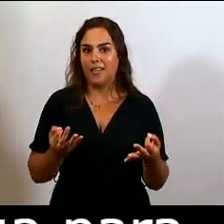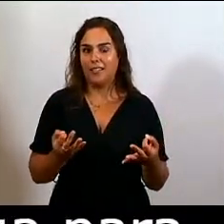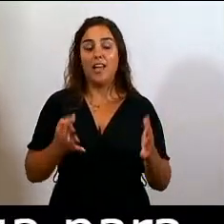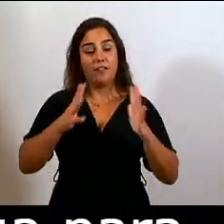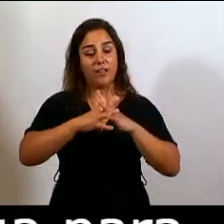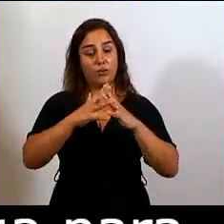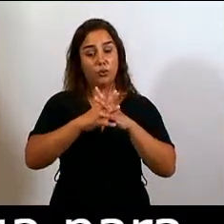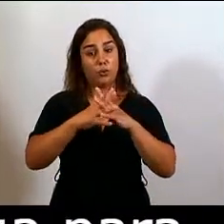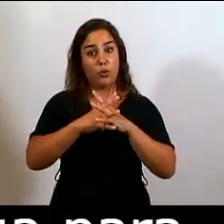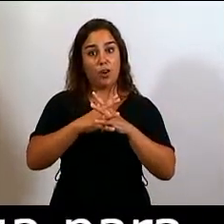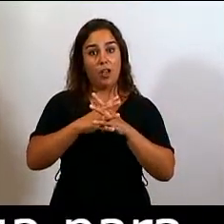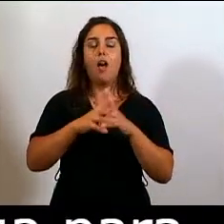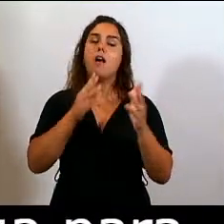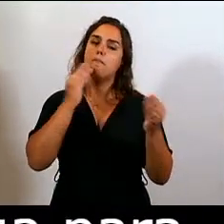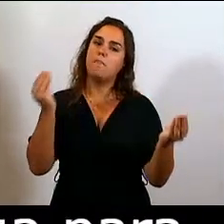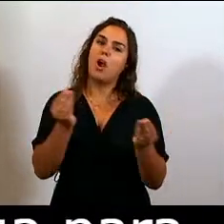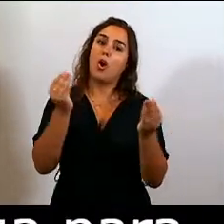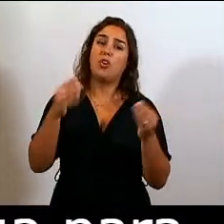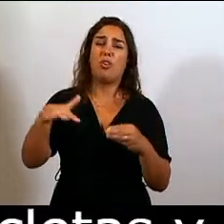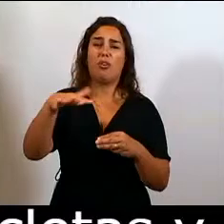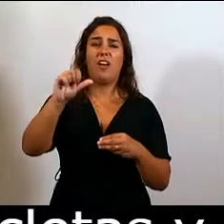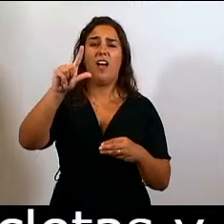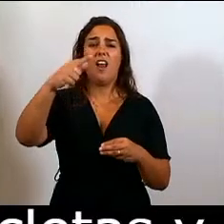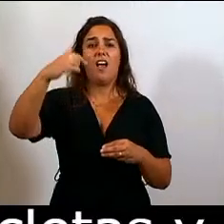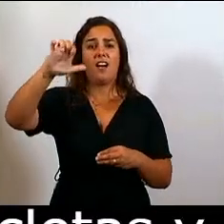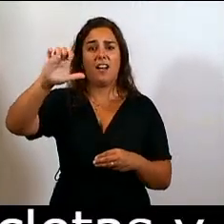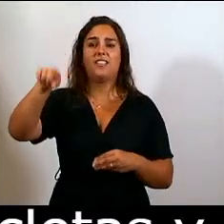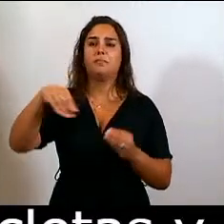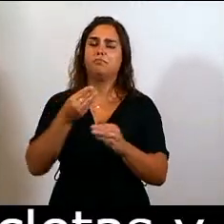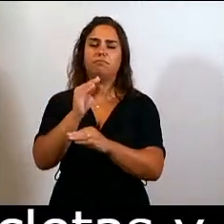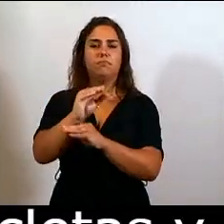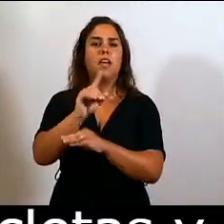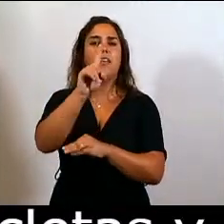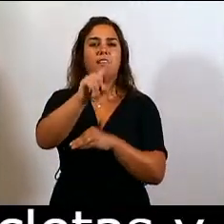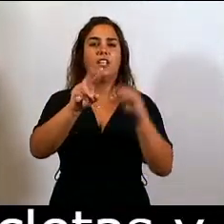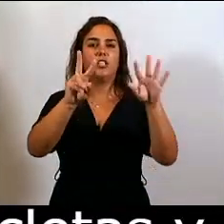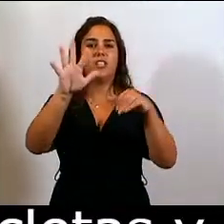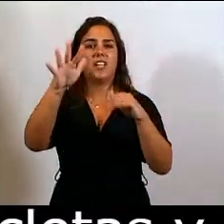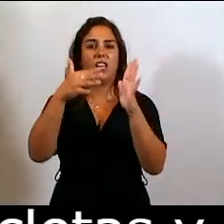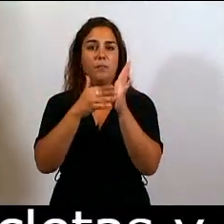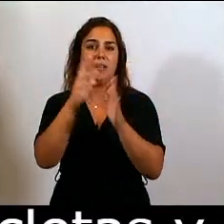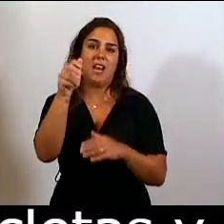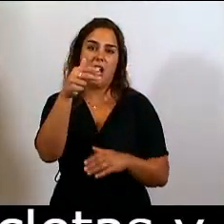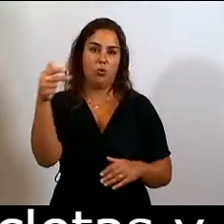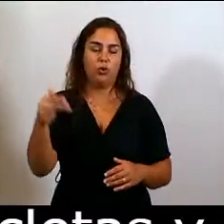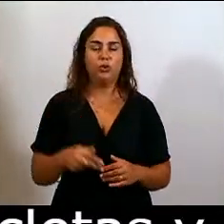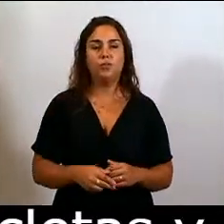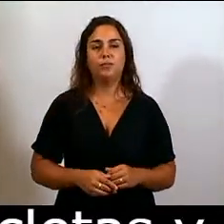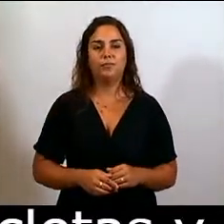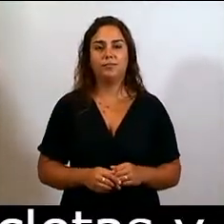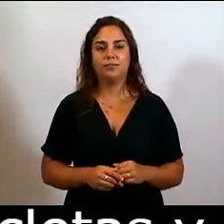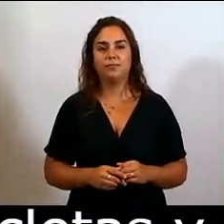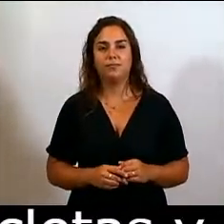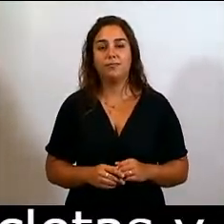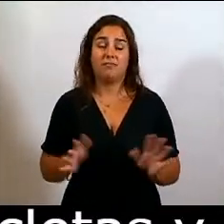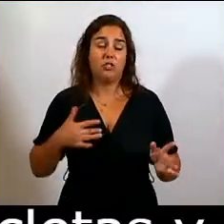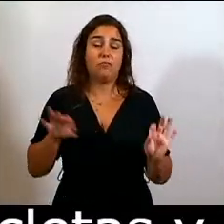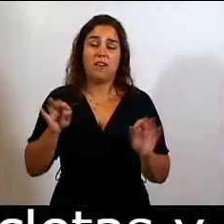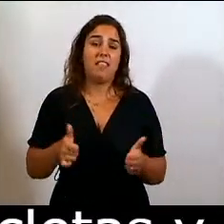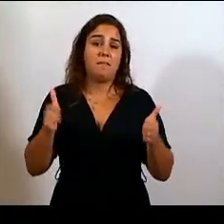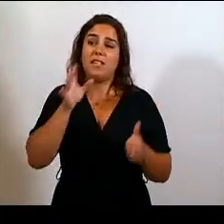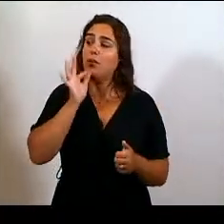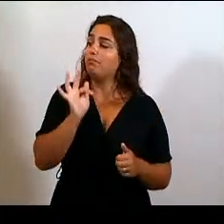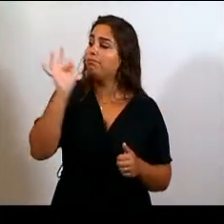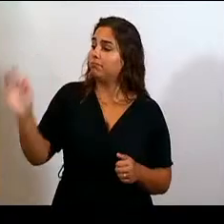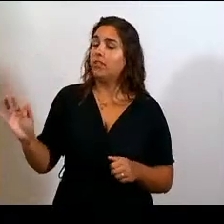infraestructuras turísticas del municipio de Alange y la inversión será de 175.000 euros. Es todo por mi parte. Tiene la palabra